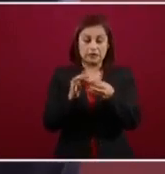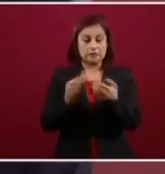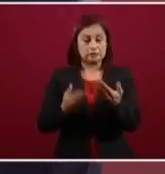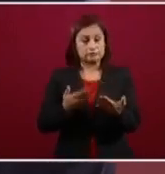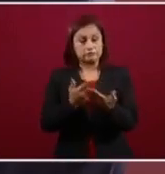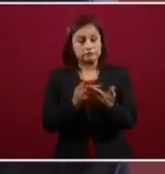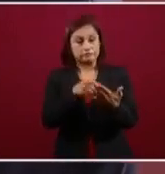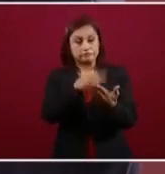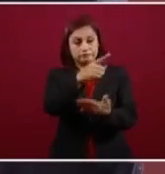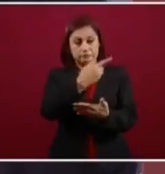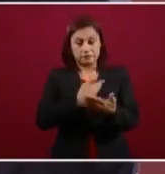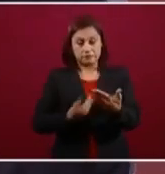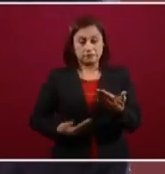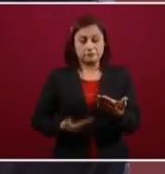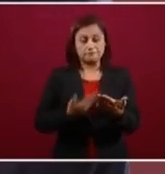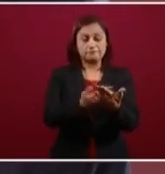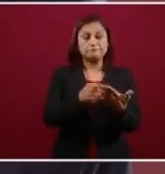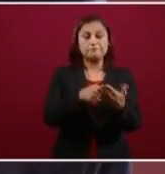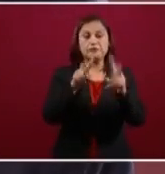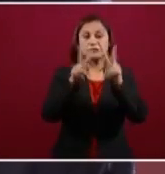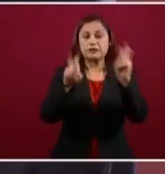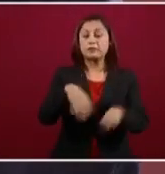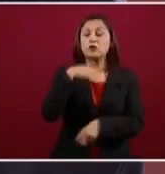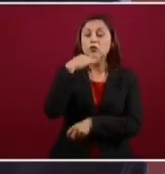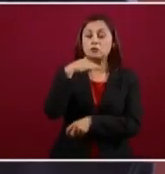sobre corrupción